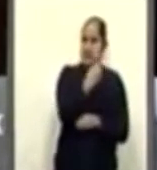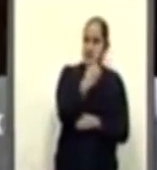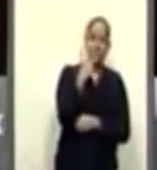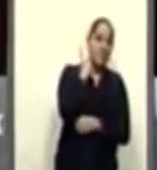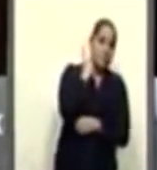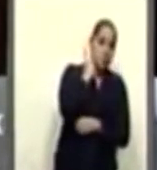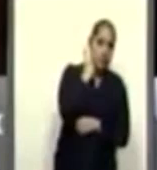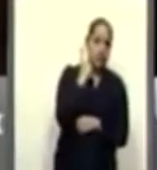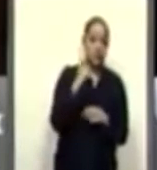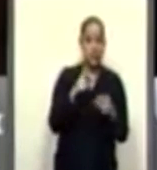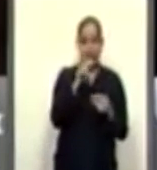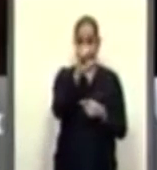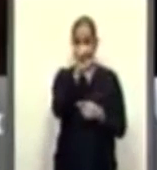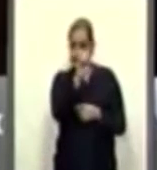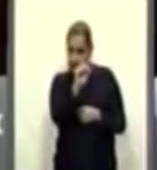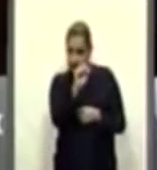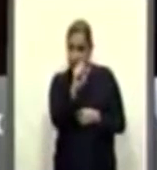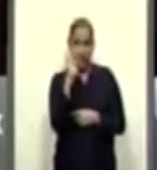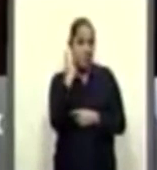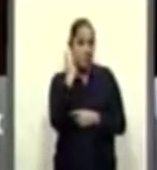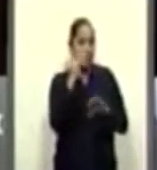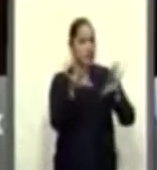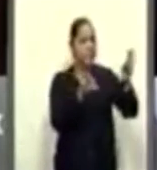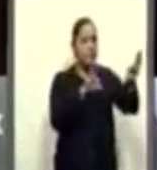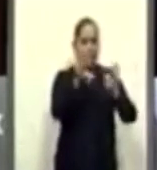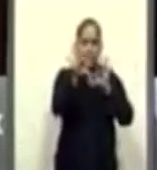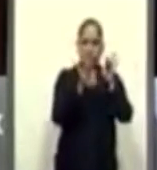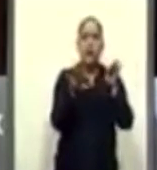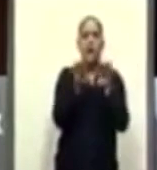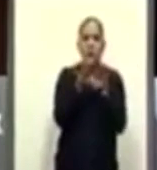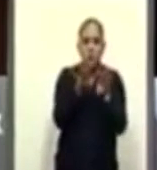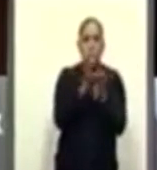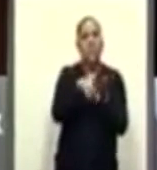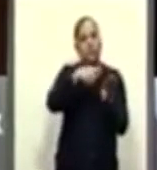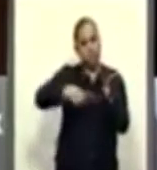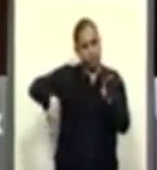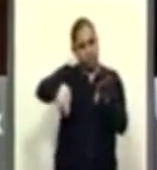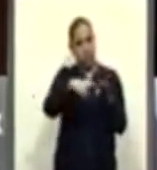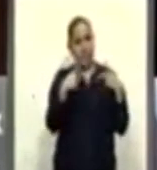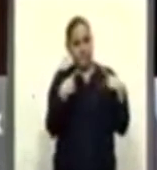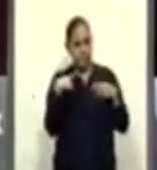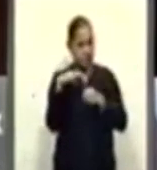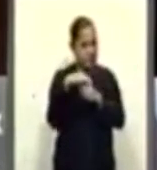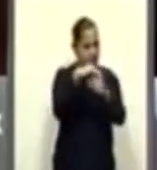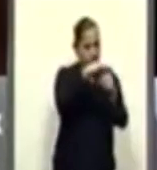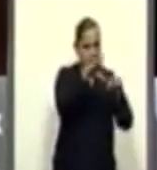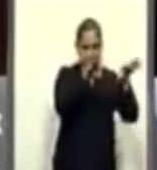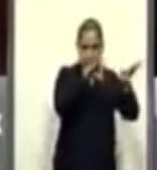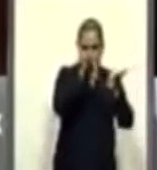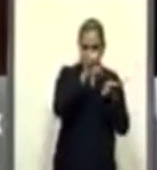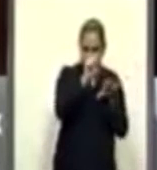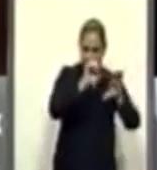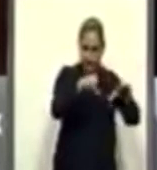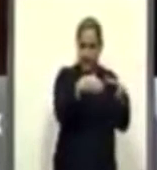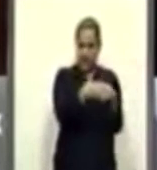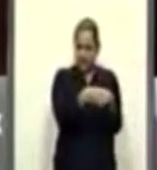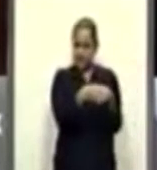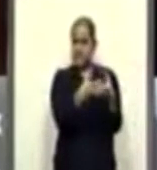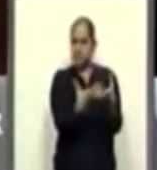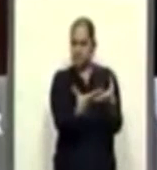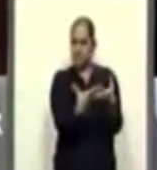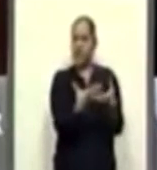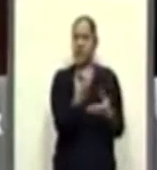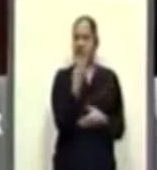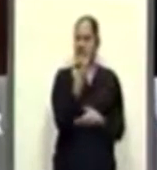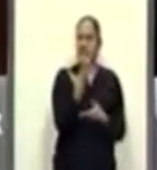se elegirán según el principio de representación proporcional? Por su parte, cada una de las cámaras